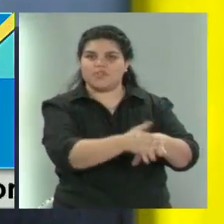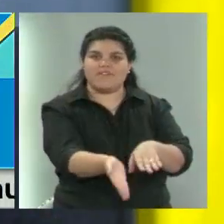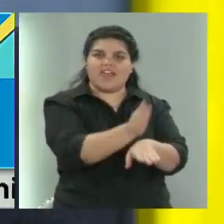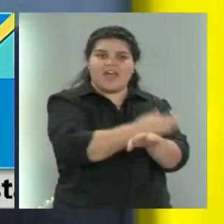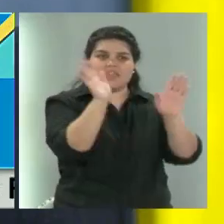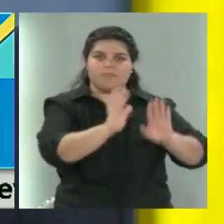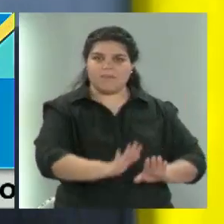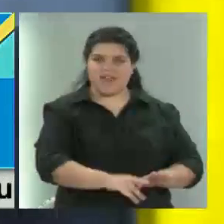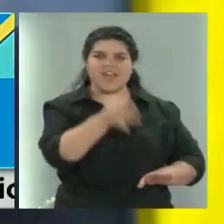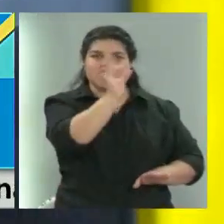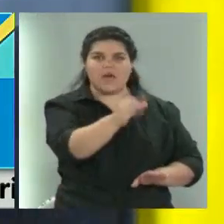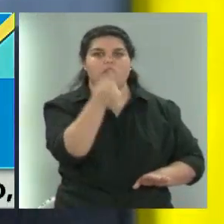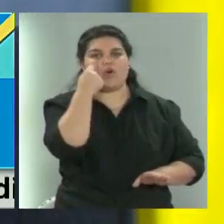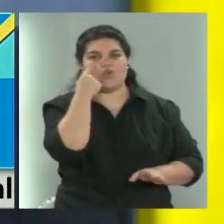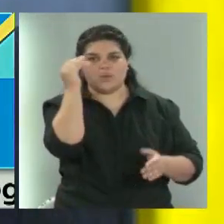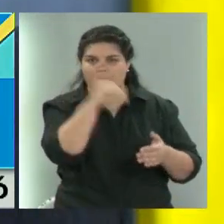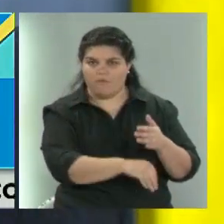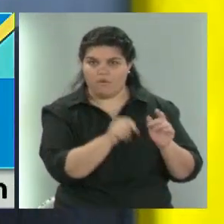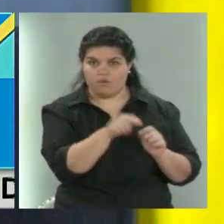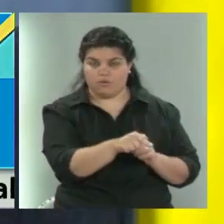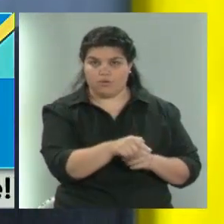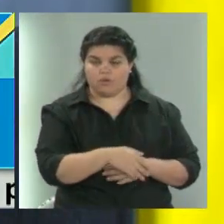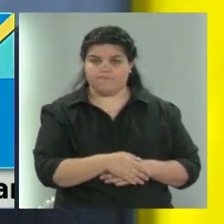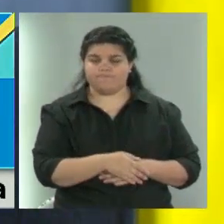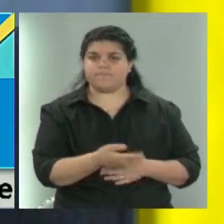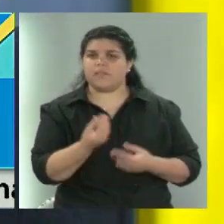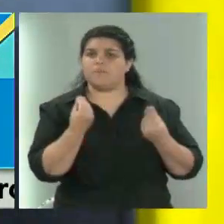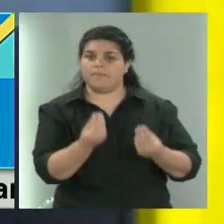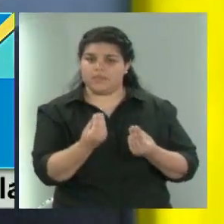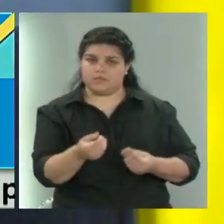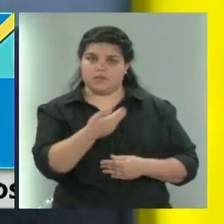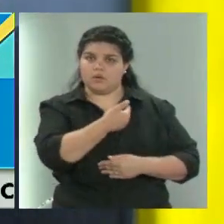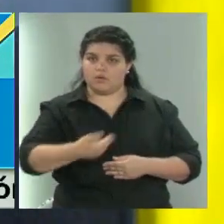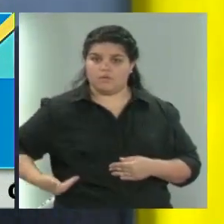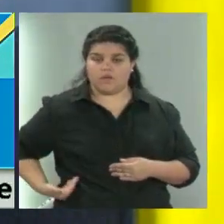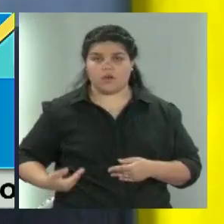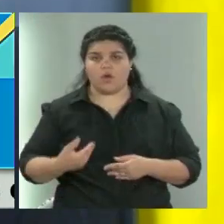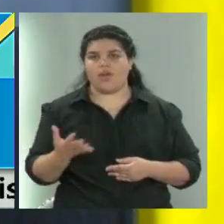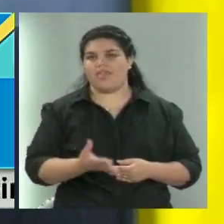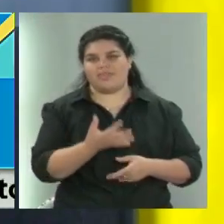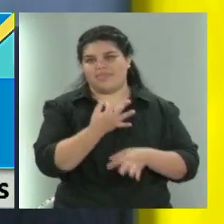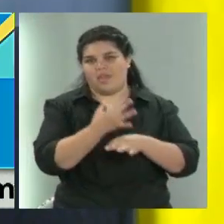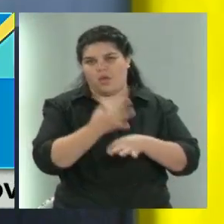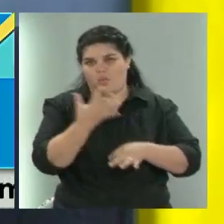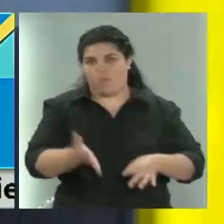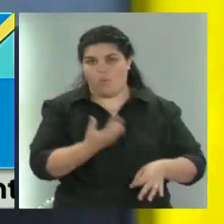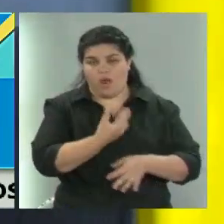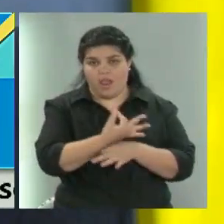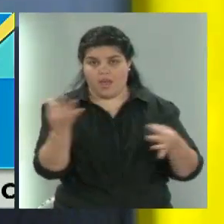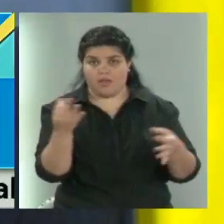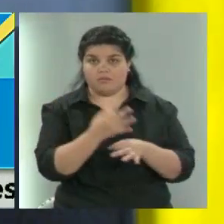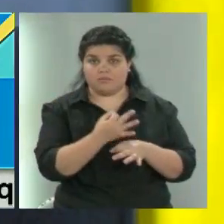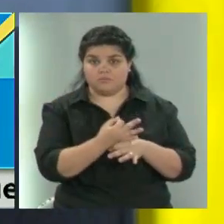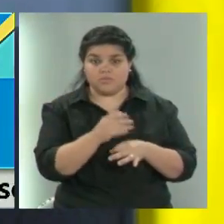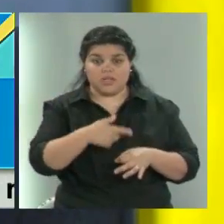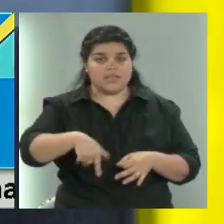Entonces, el gobierno escolar tiene que preocuparse de estar permanentemente en